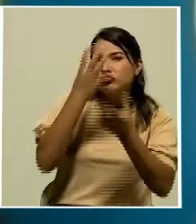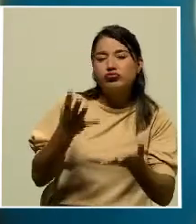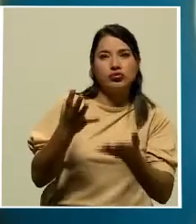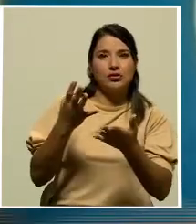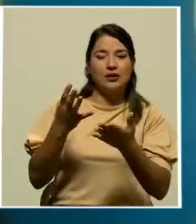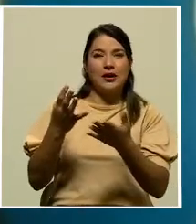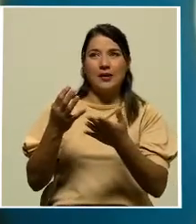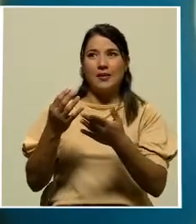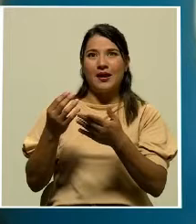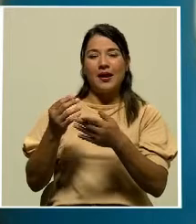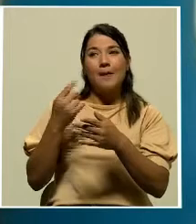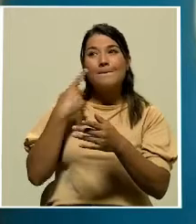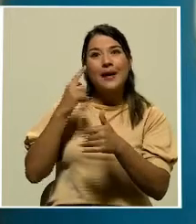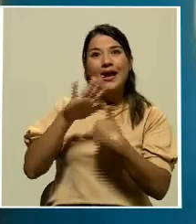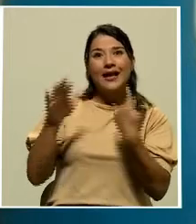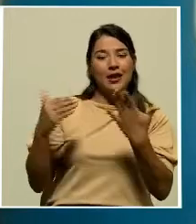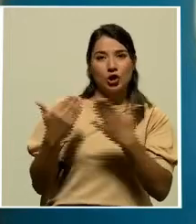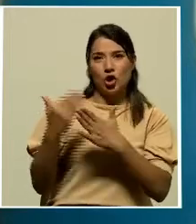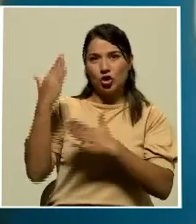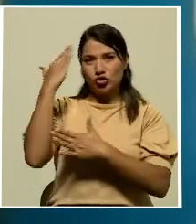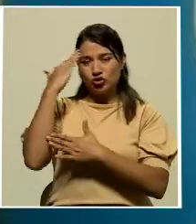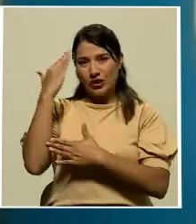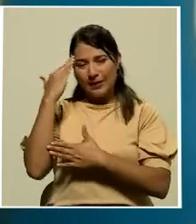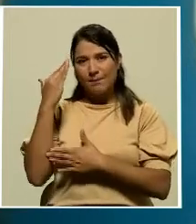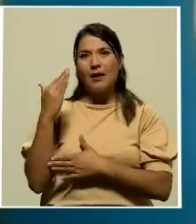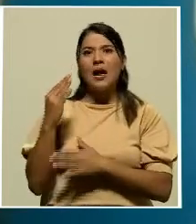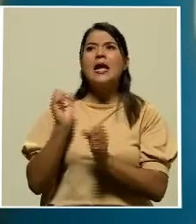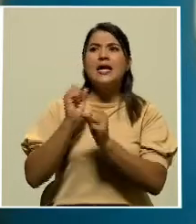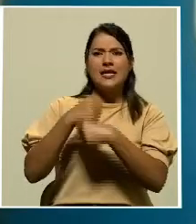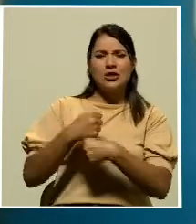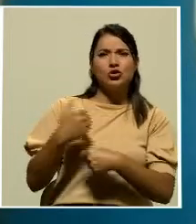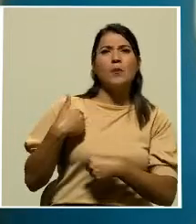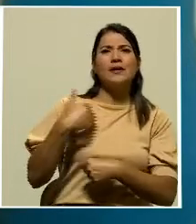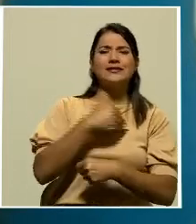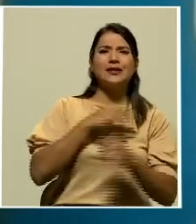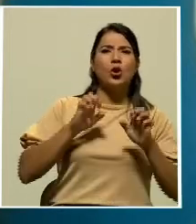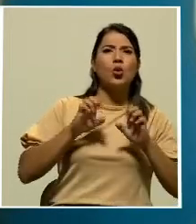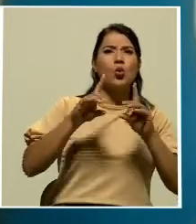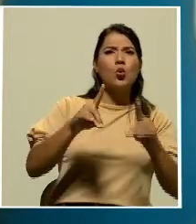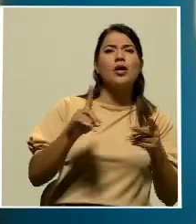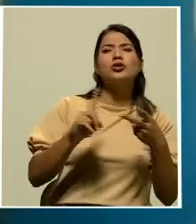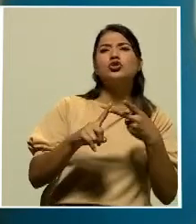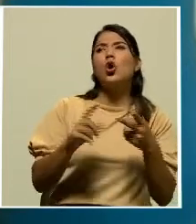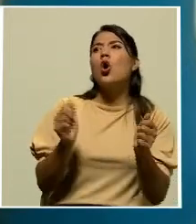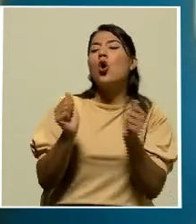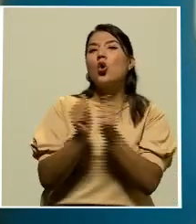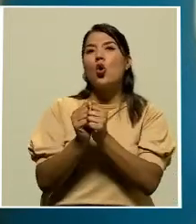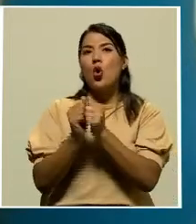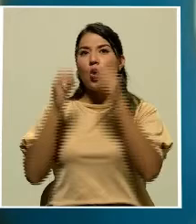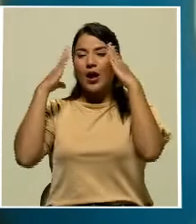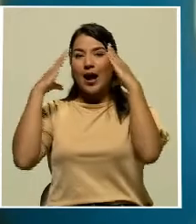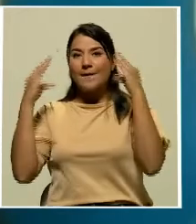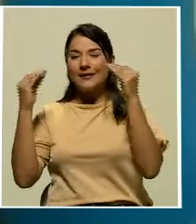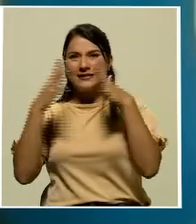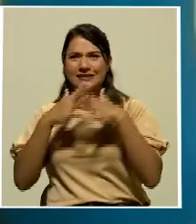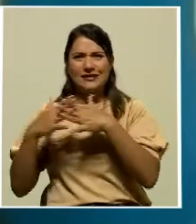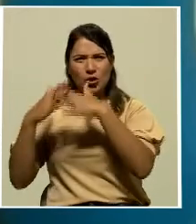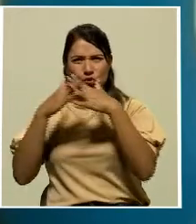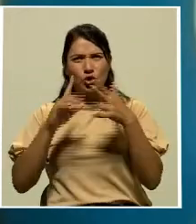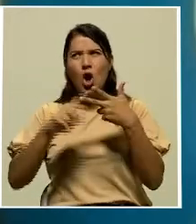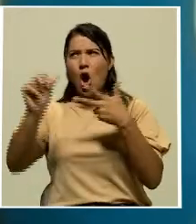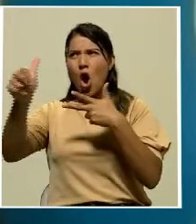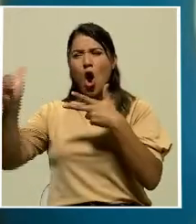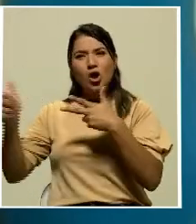MEP desarrolló, y con apoyo de nosotros de UNICEF y también con la USAID, ¿no?, la Embajada Americana y otros socios